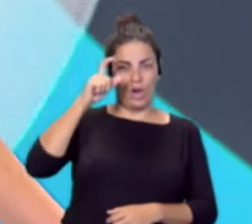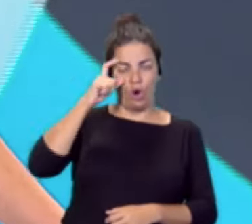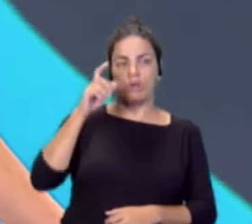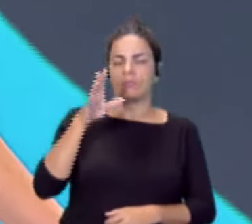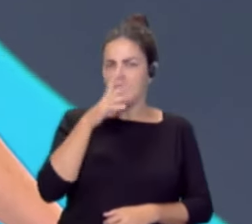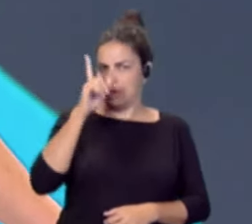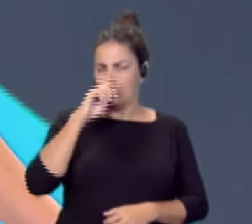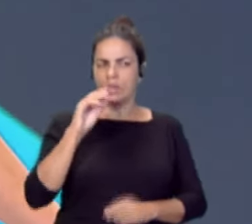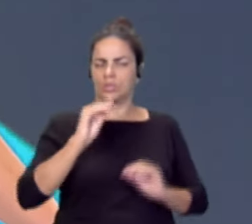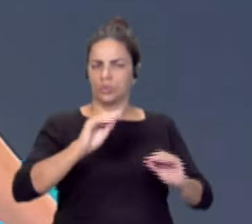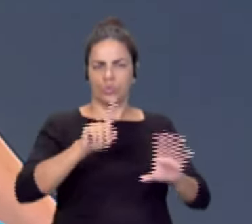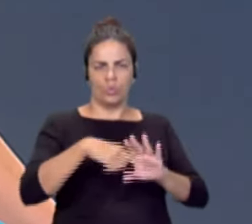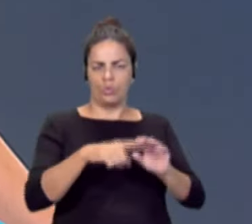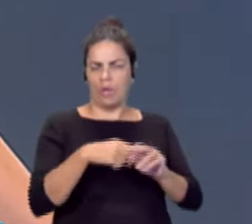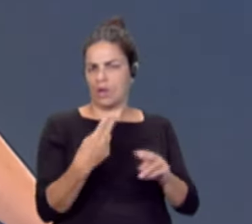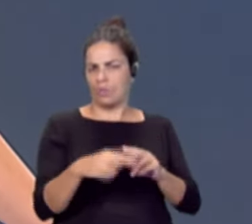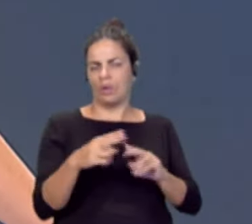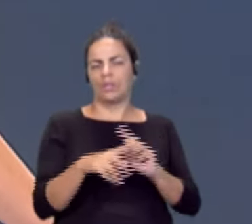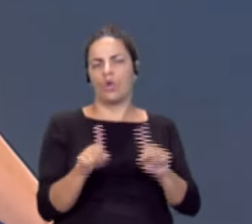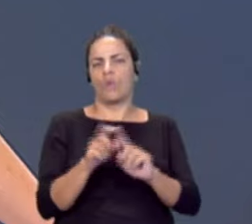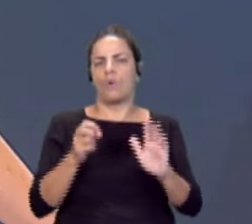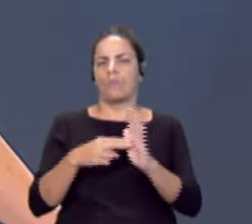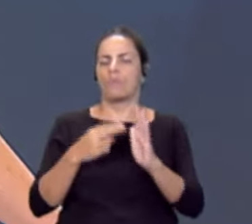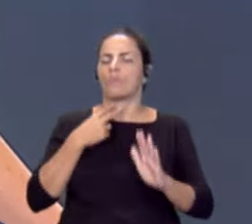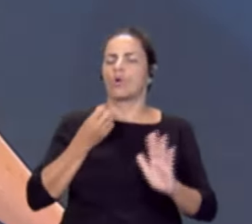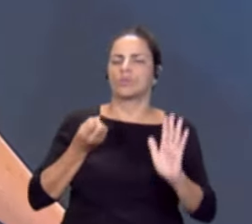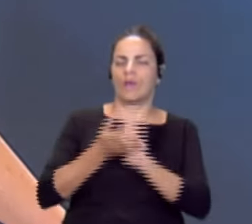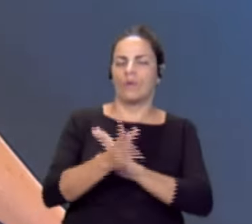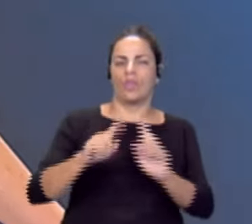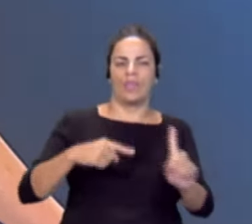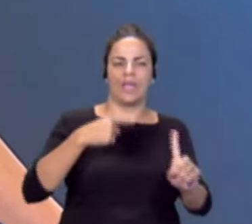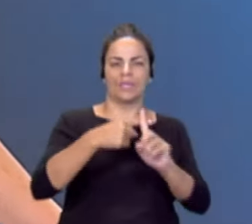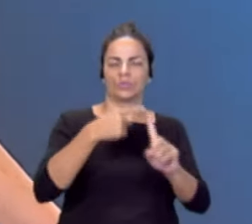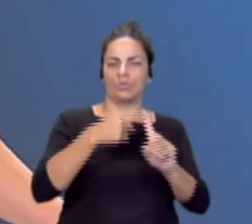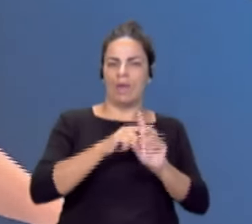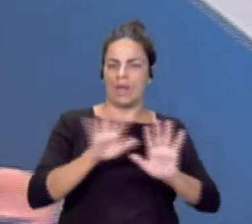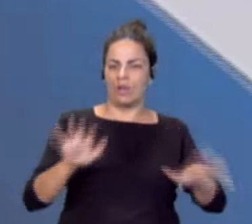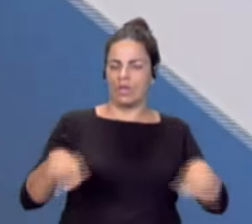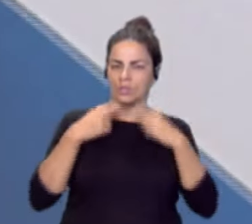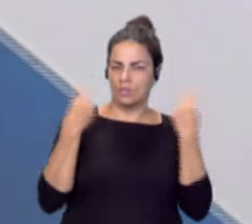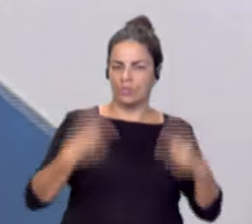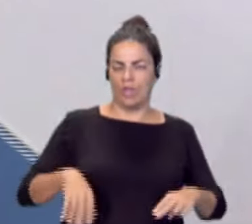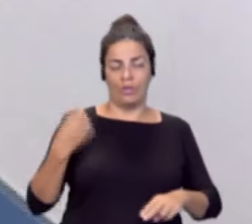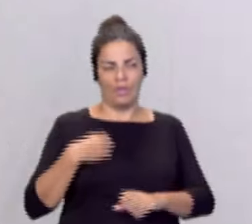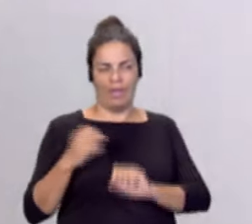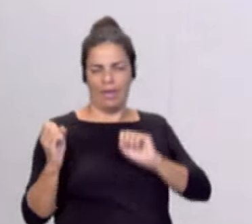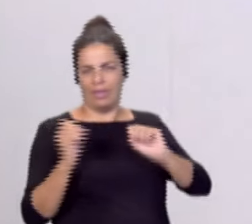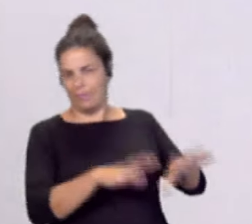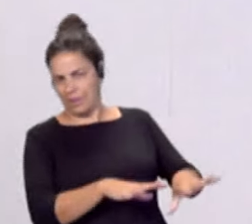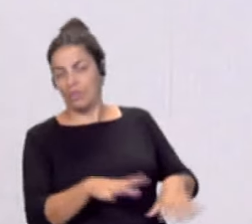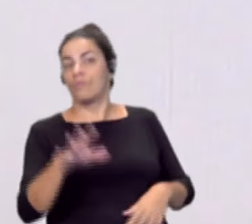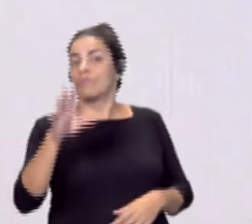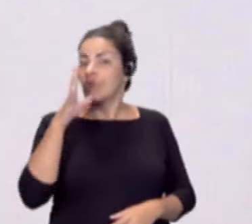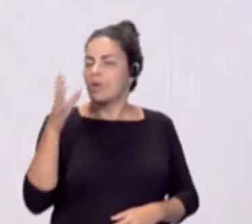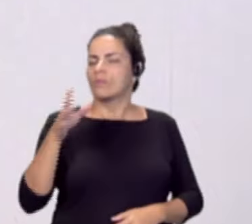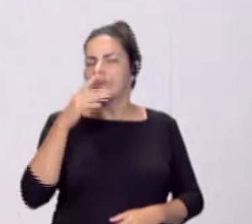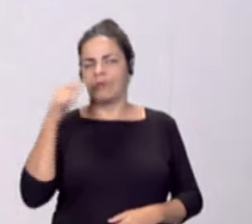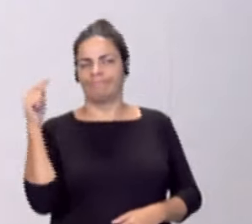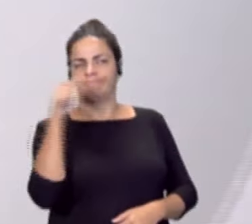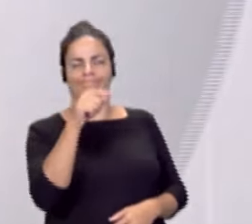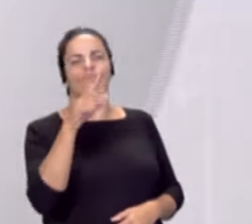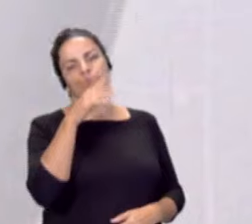dimitido de su cargo de portavoz de Sumar en el Congreso de los Diputados después de haber sido acusado de acoso